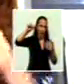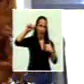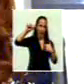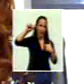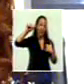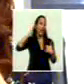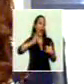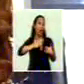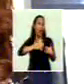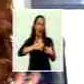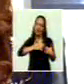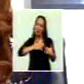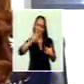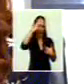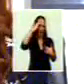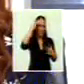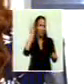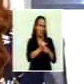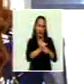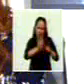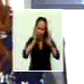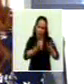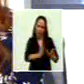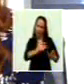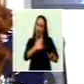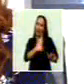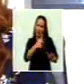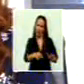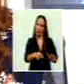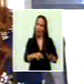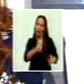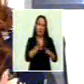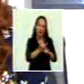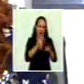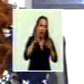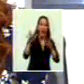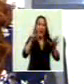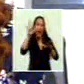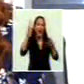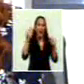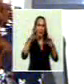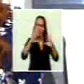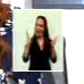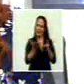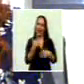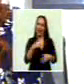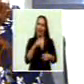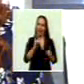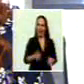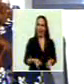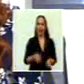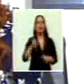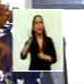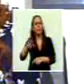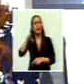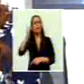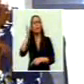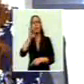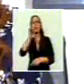siempre acá, pero atentos a lo que pasa. Eso es lo que les pido. También lo que está pasando en Puerto Rico, 72